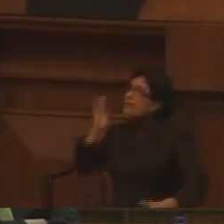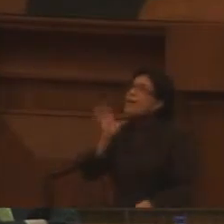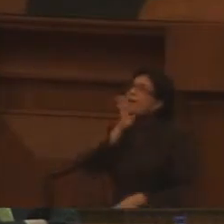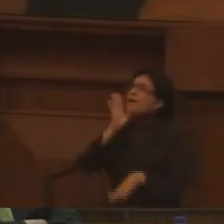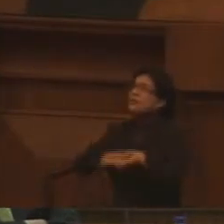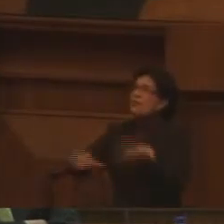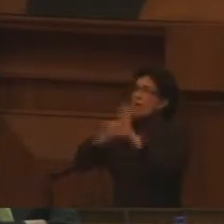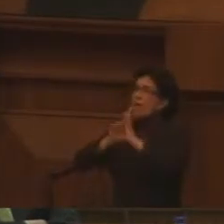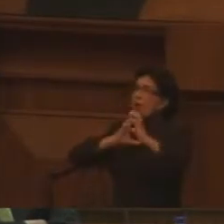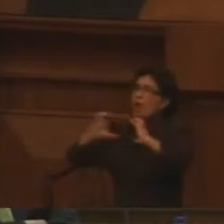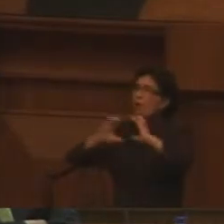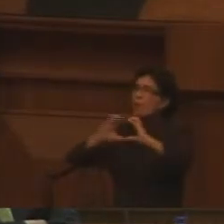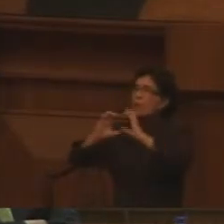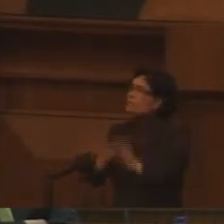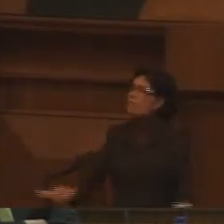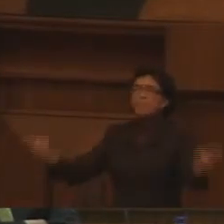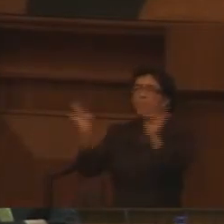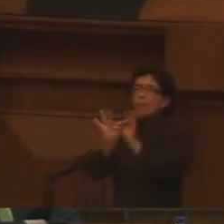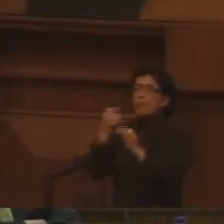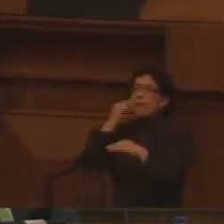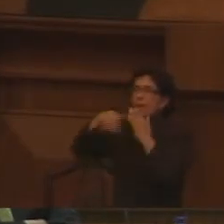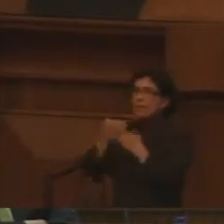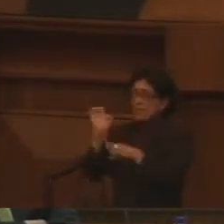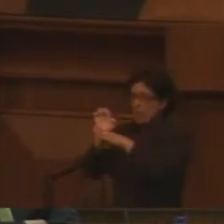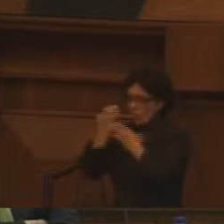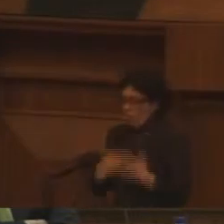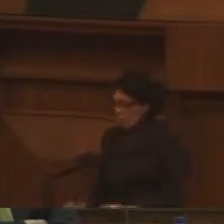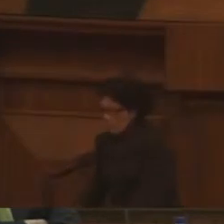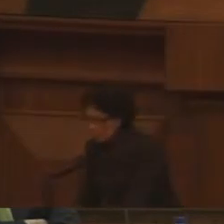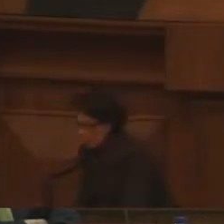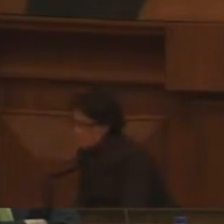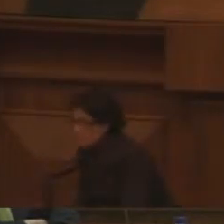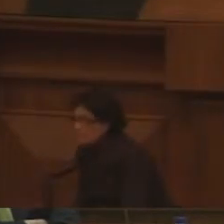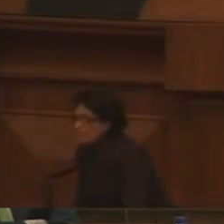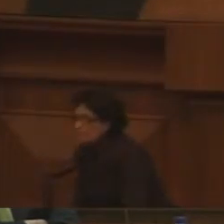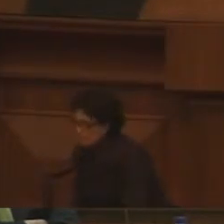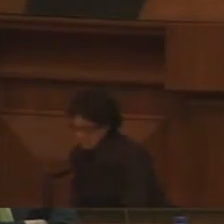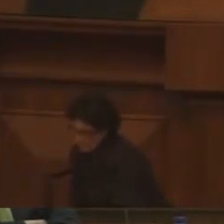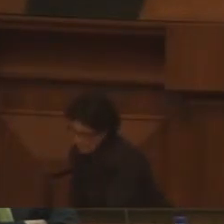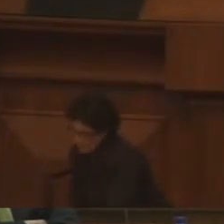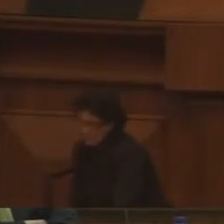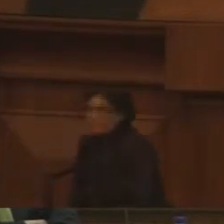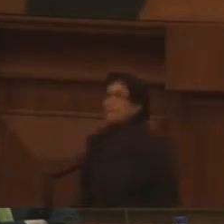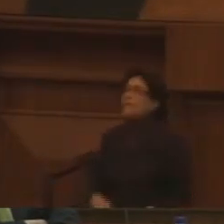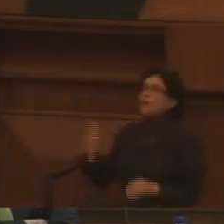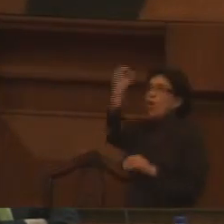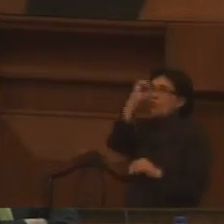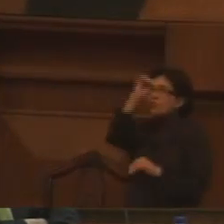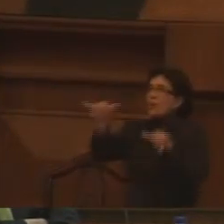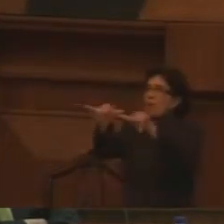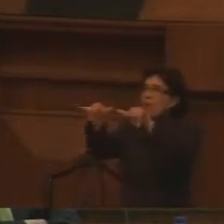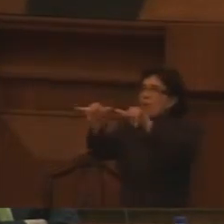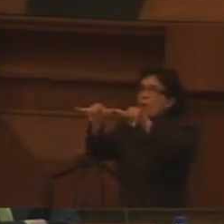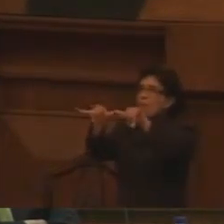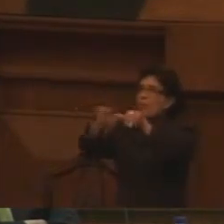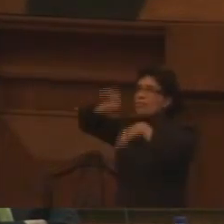de 3 años iniciamos esta revolución ciudadana para luchar por una patria solidaria,